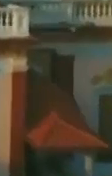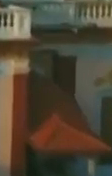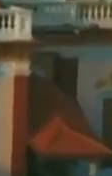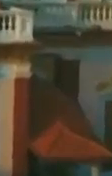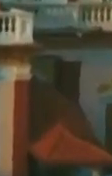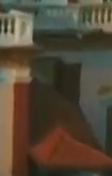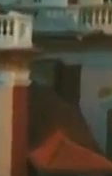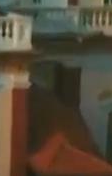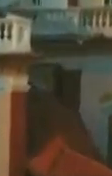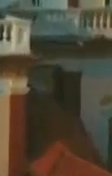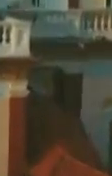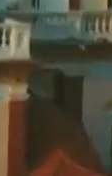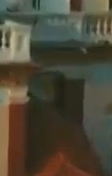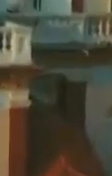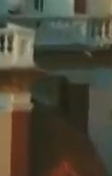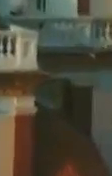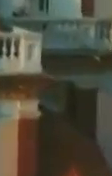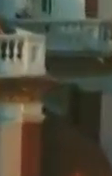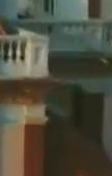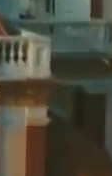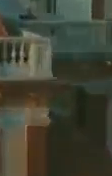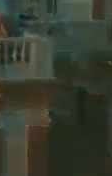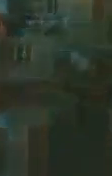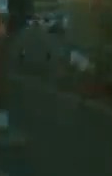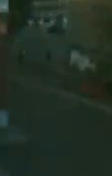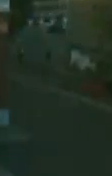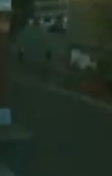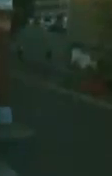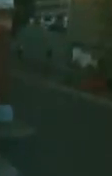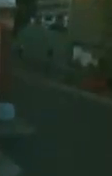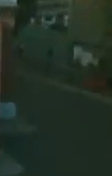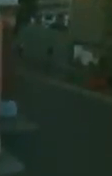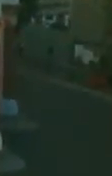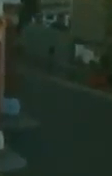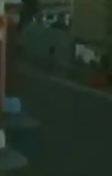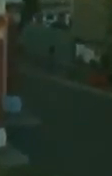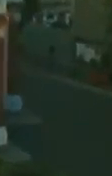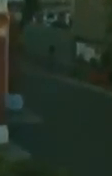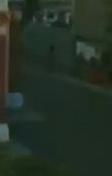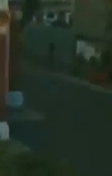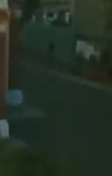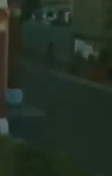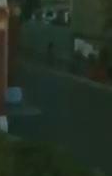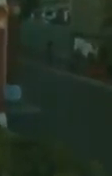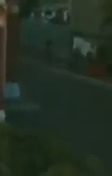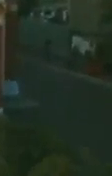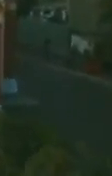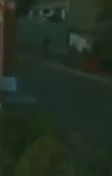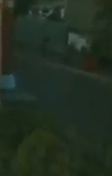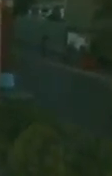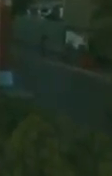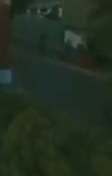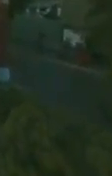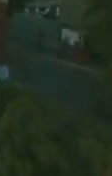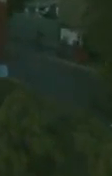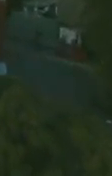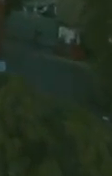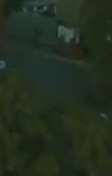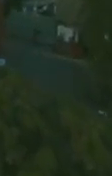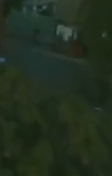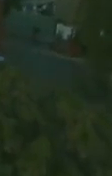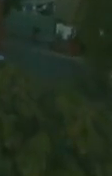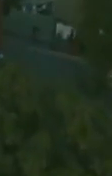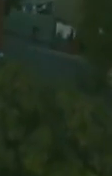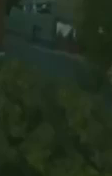Servicio Nacional de Emprendimiento de Venezuela, que tiene como objetivo la articulación de todas las instituciones financieras,